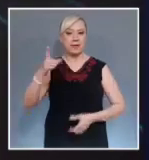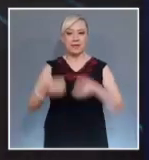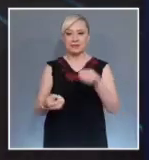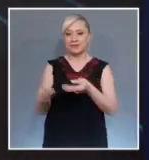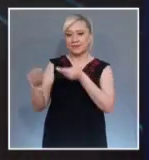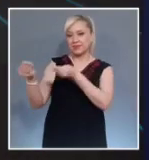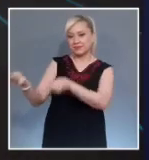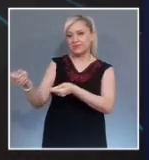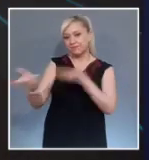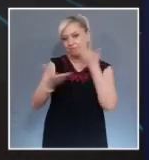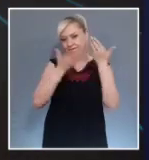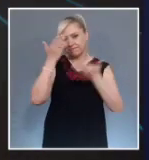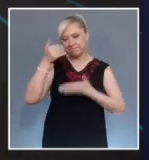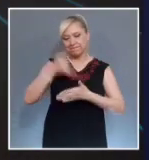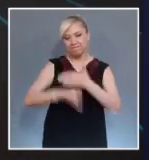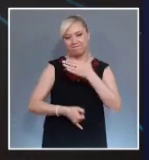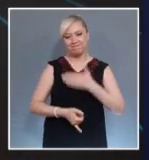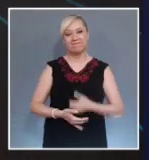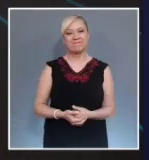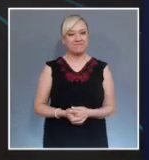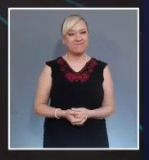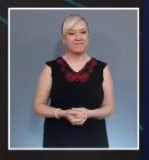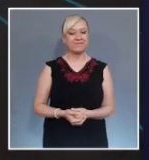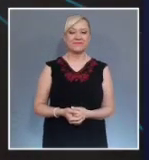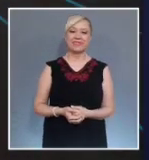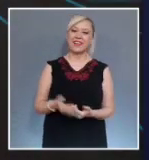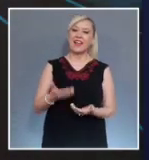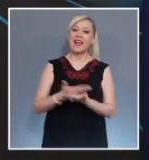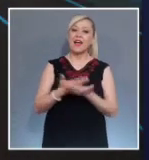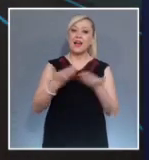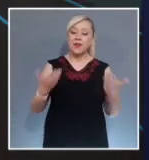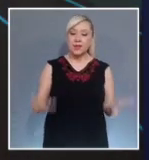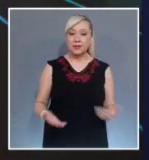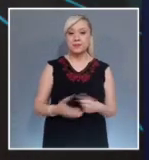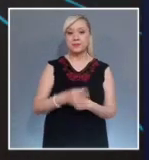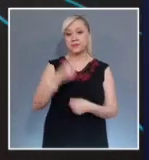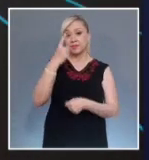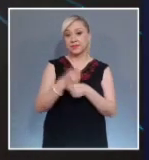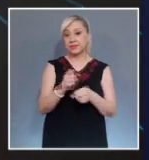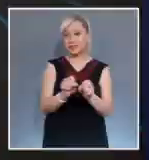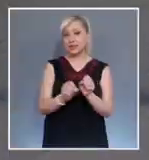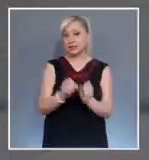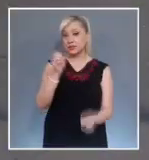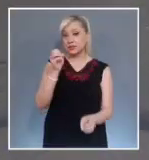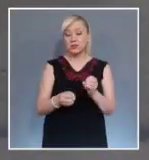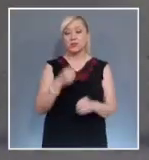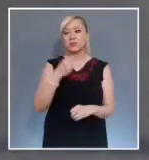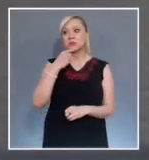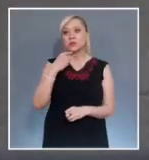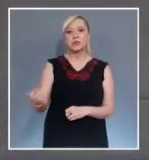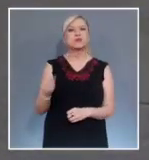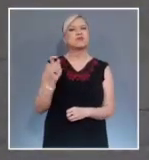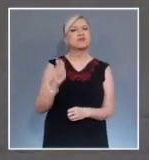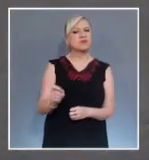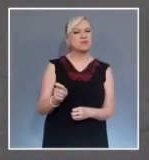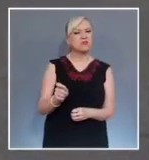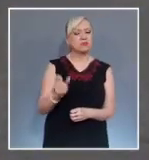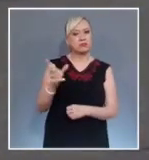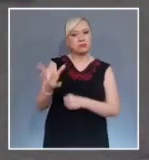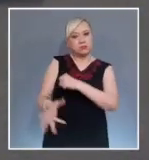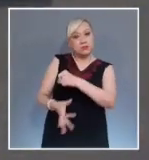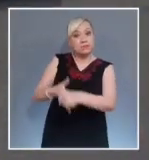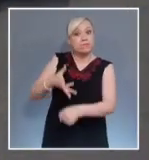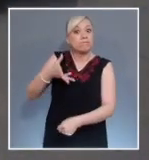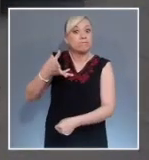Muchas gracias Mario en tanto la primera sala de la corte determinó que el derecho a la reparación integral del